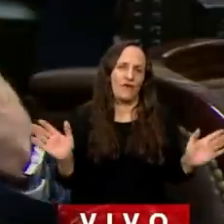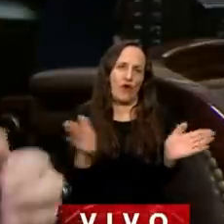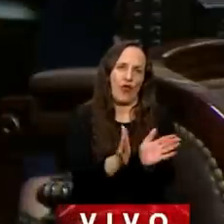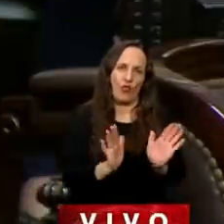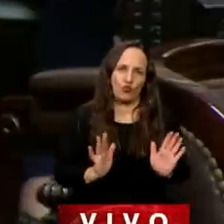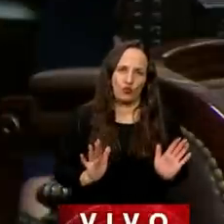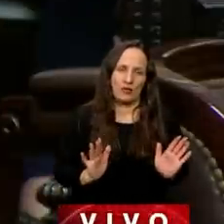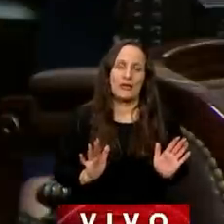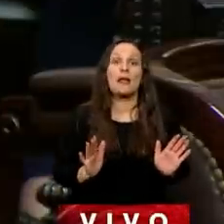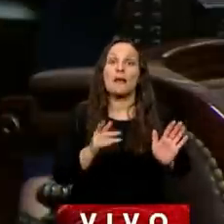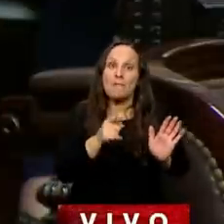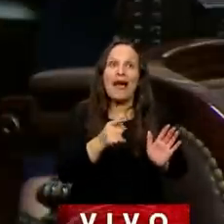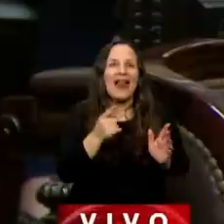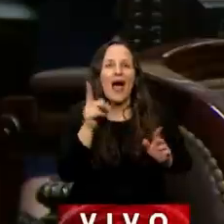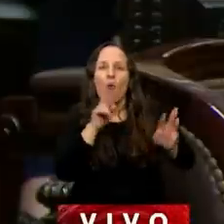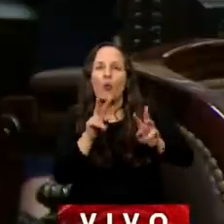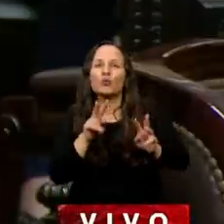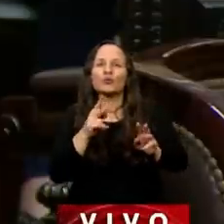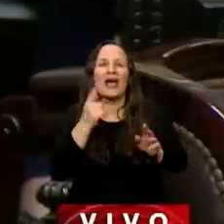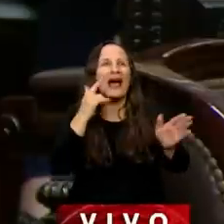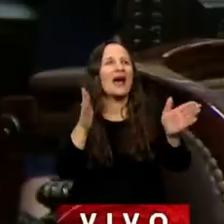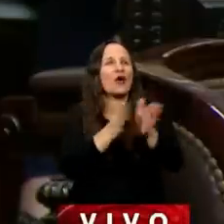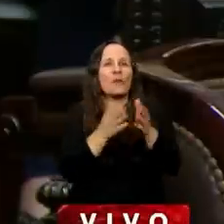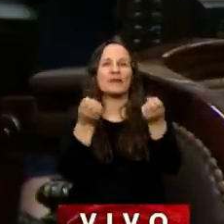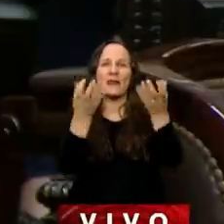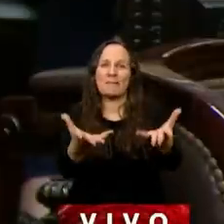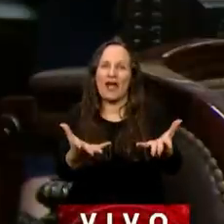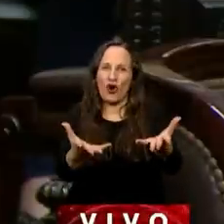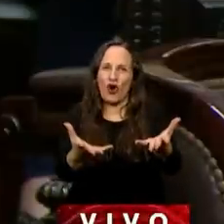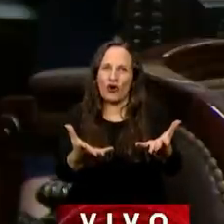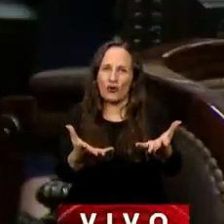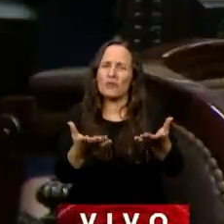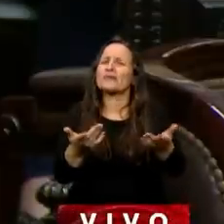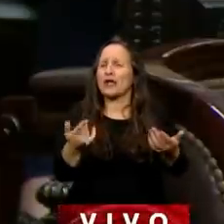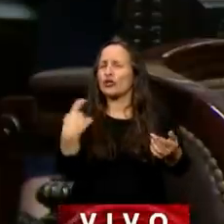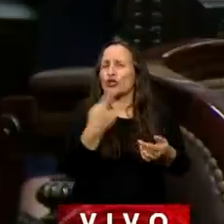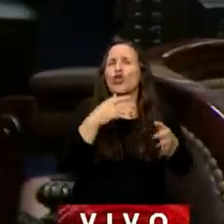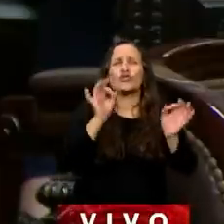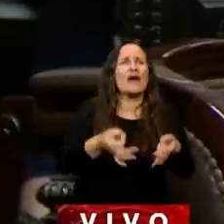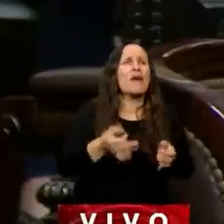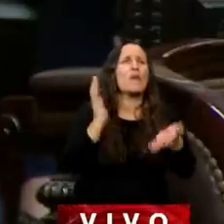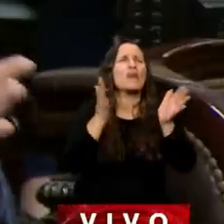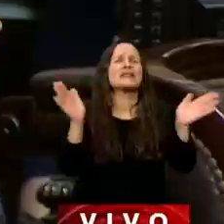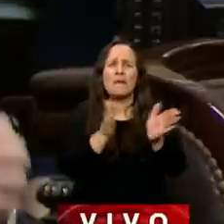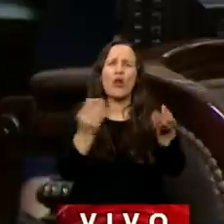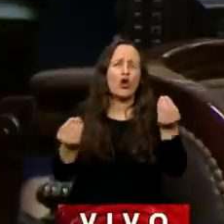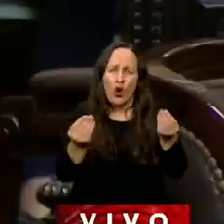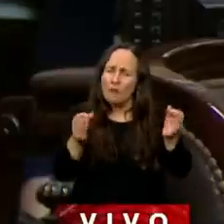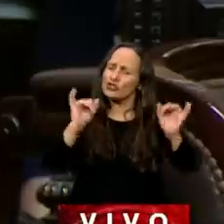partir de allí empezar a mejorar la convivencia. Y nadie duda de la herramienta para reducir la violencia, pero sí